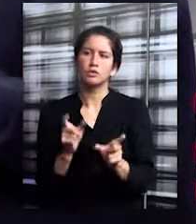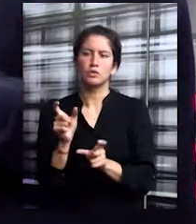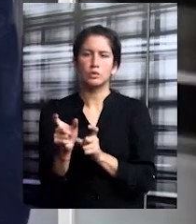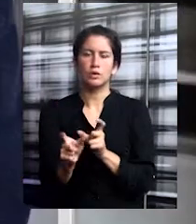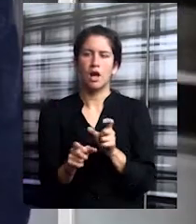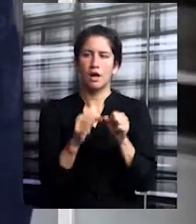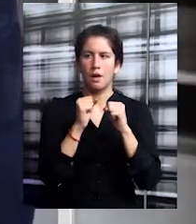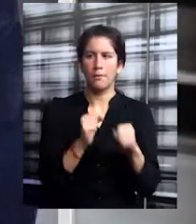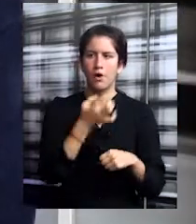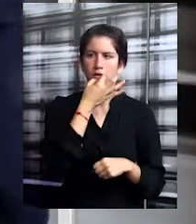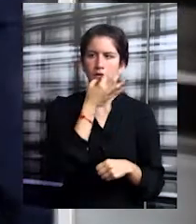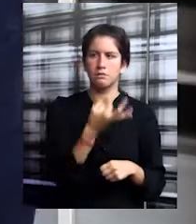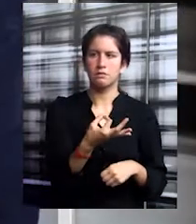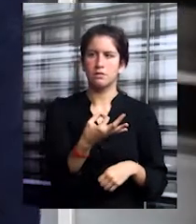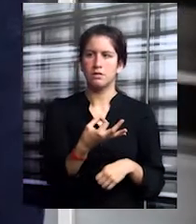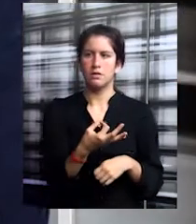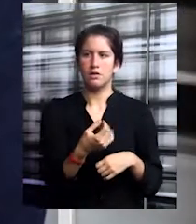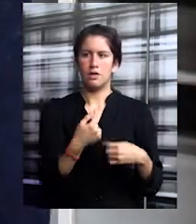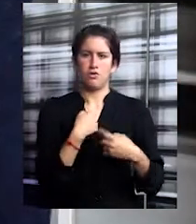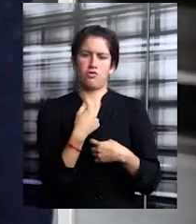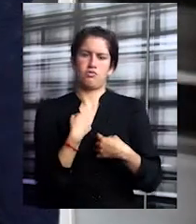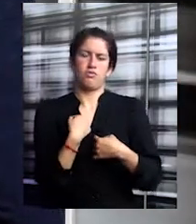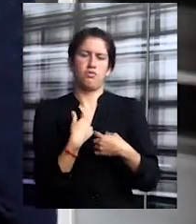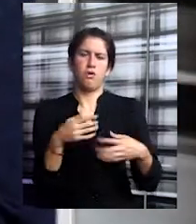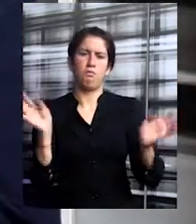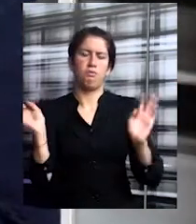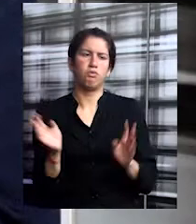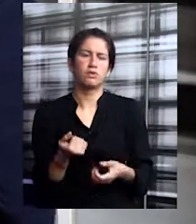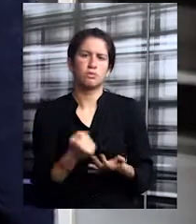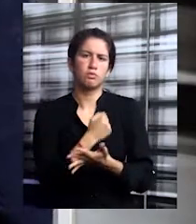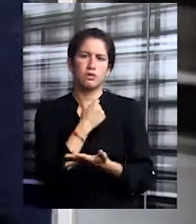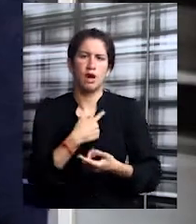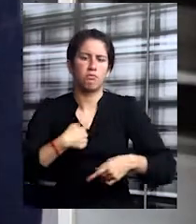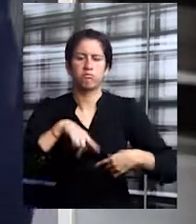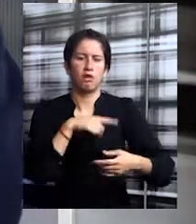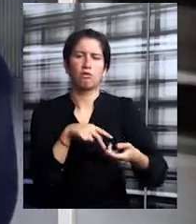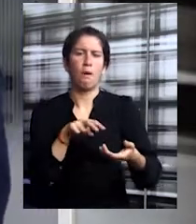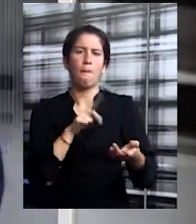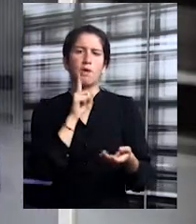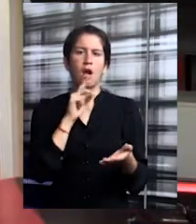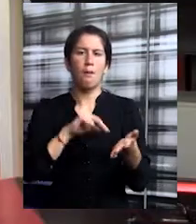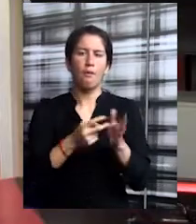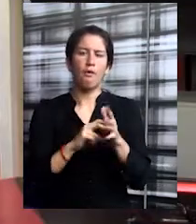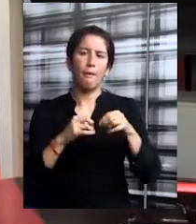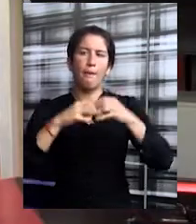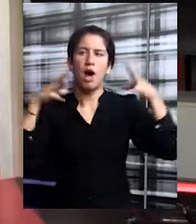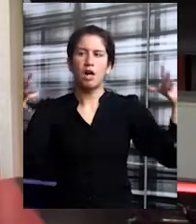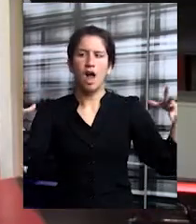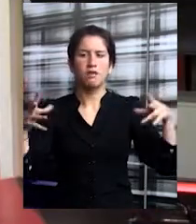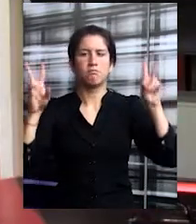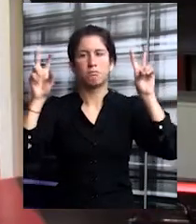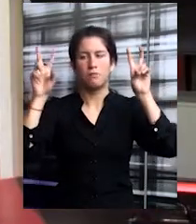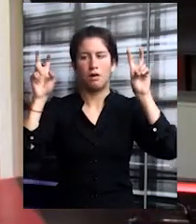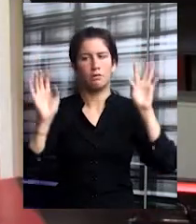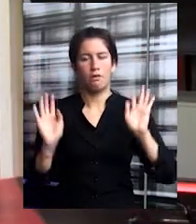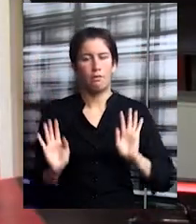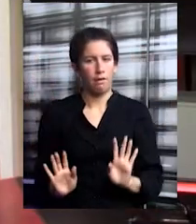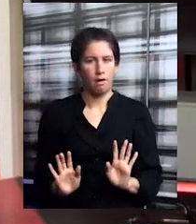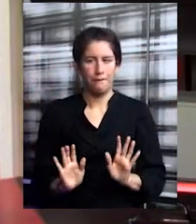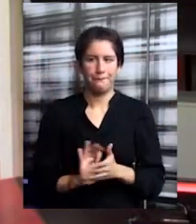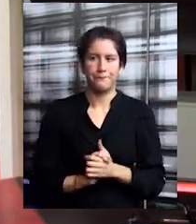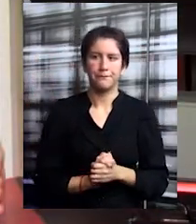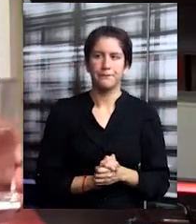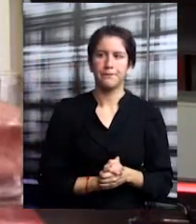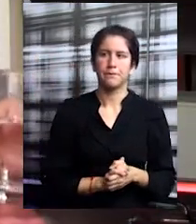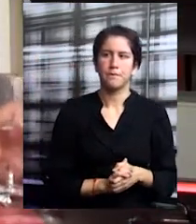decir, churra, lo de nosotros hoy día es mucho más grave que esto, entre comillas? No sé, yo no quiero, yo soy solidario en ese